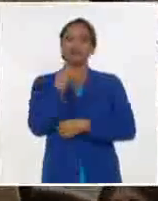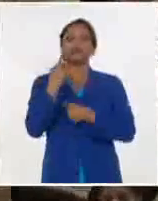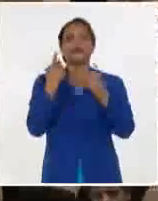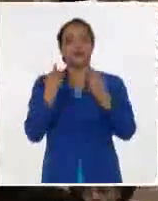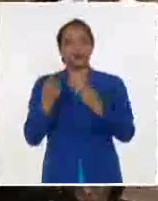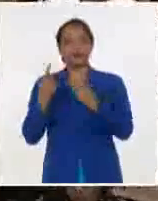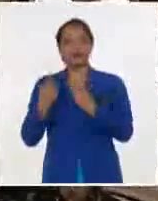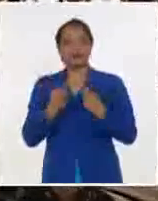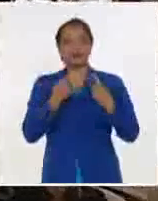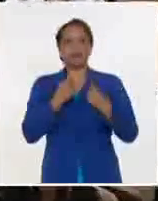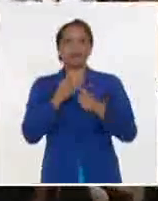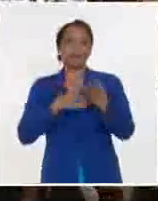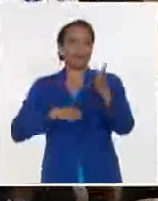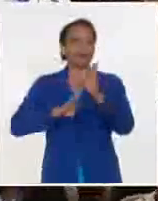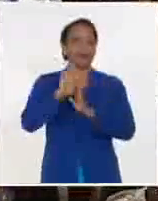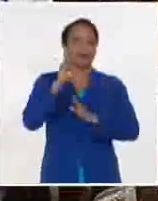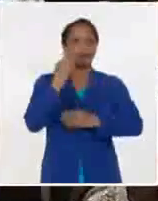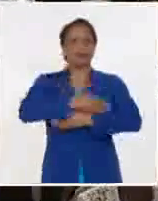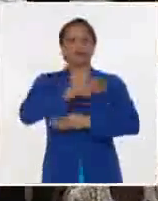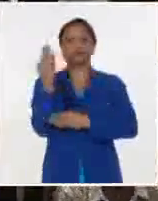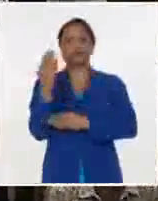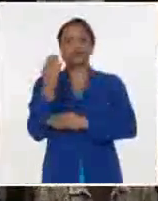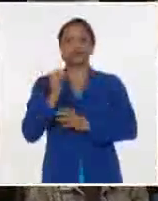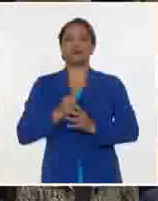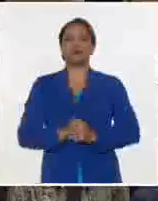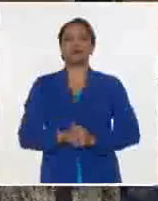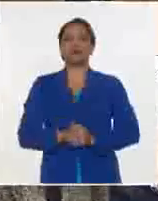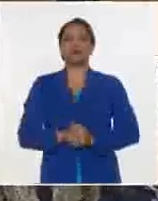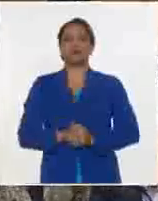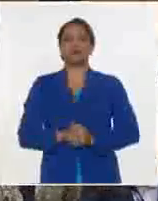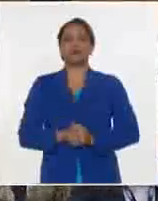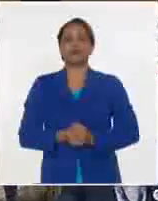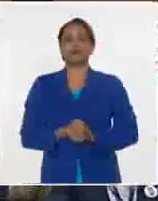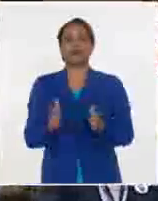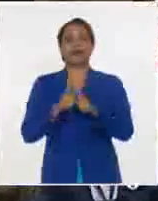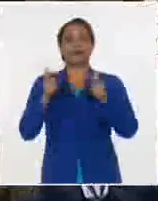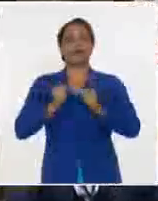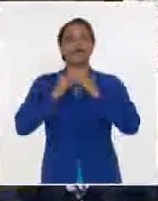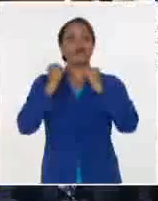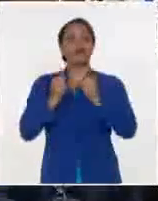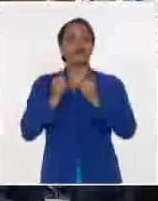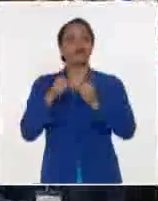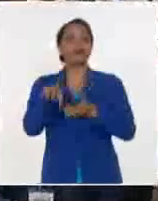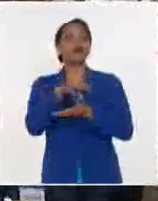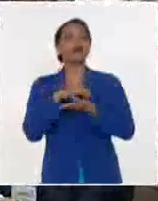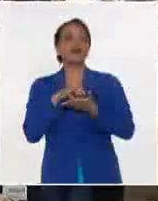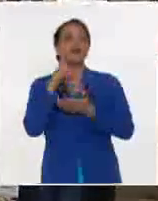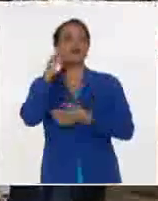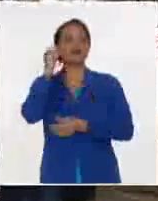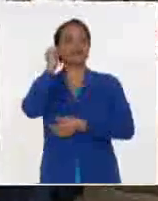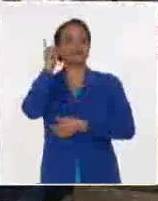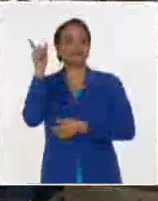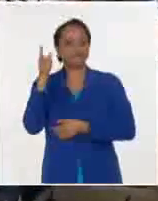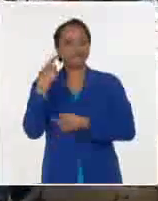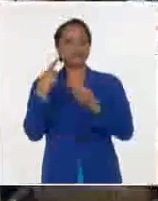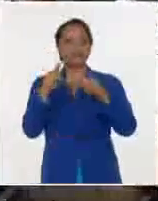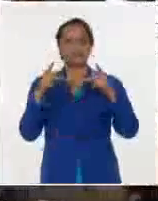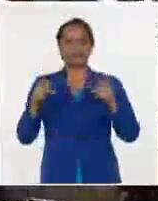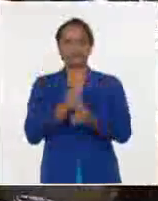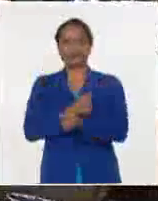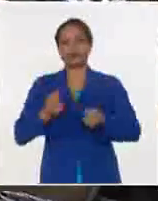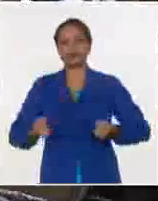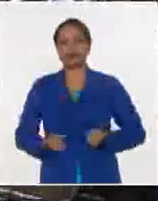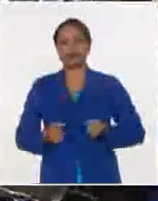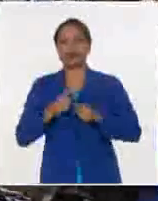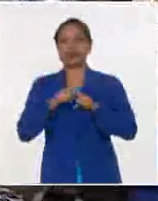saltar los muros del bloqueo. Nuestra mayor fuerza está en el talento, el esfuerzo y la